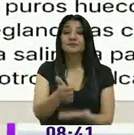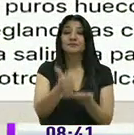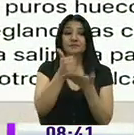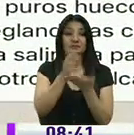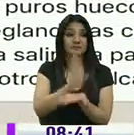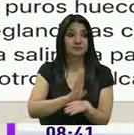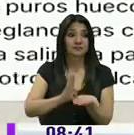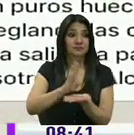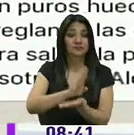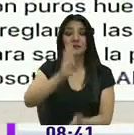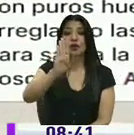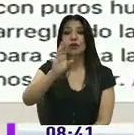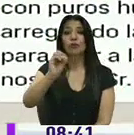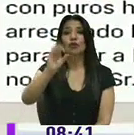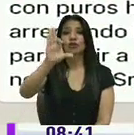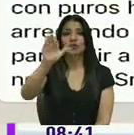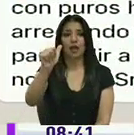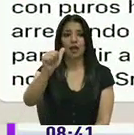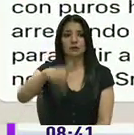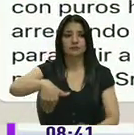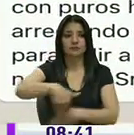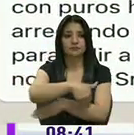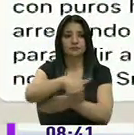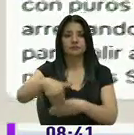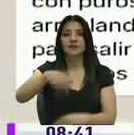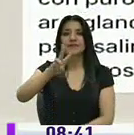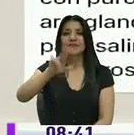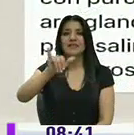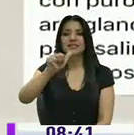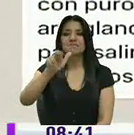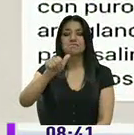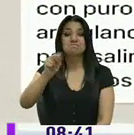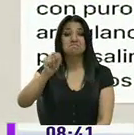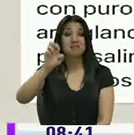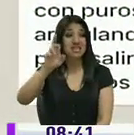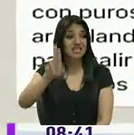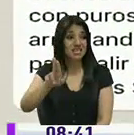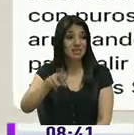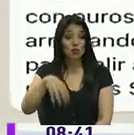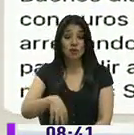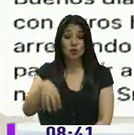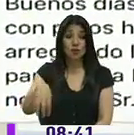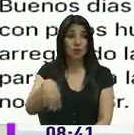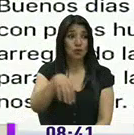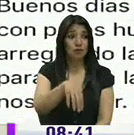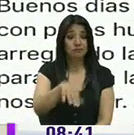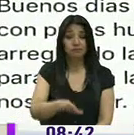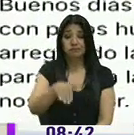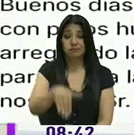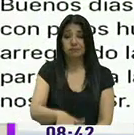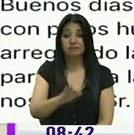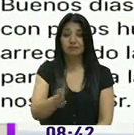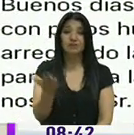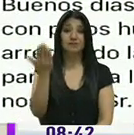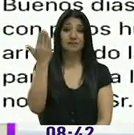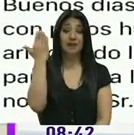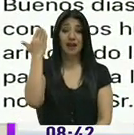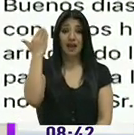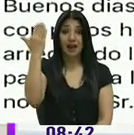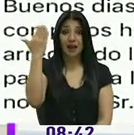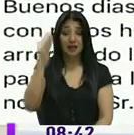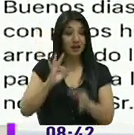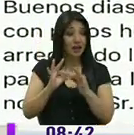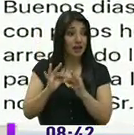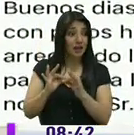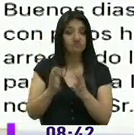bota vasimir leninista como con puros huecos y baches desde la otra administración que están arreglando